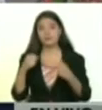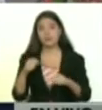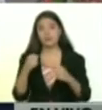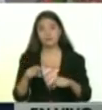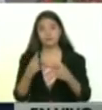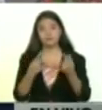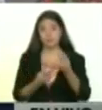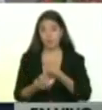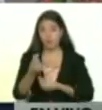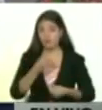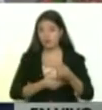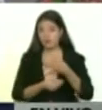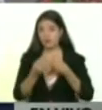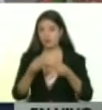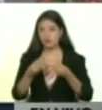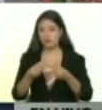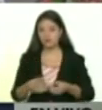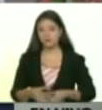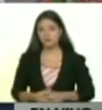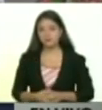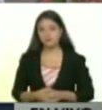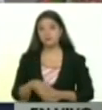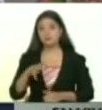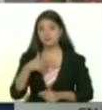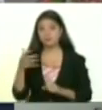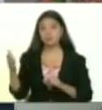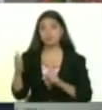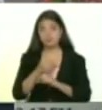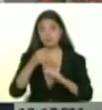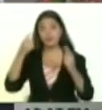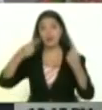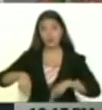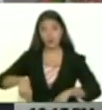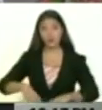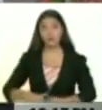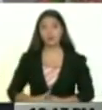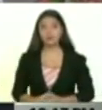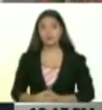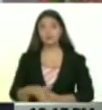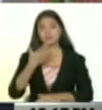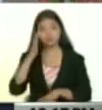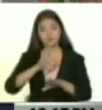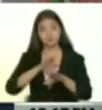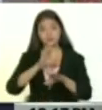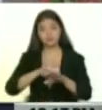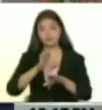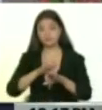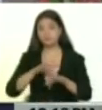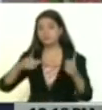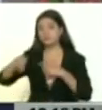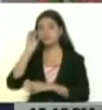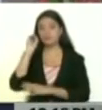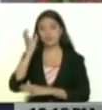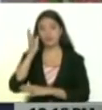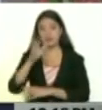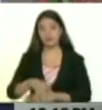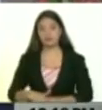monetaria, para cumplir con este acuerdo y reportarle a su vez a la conferencia.